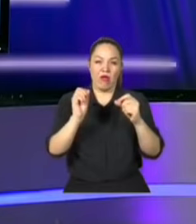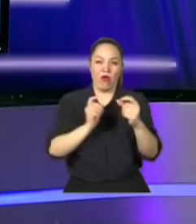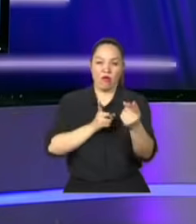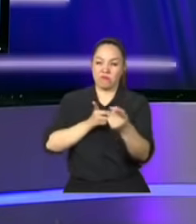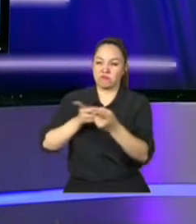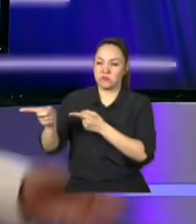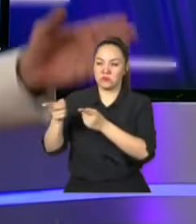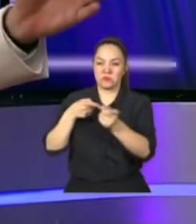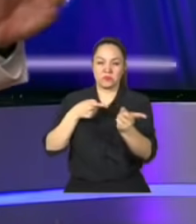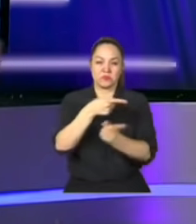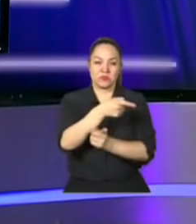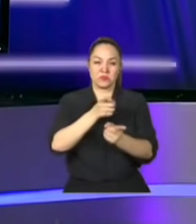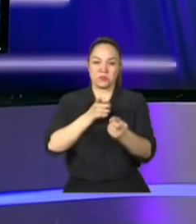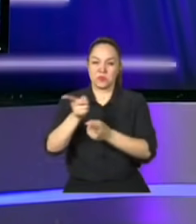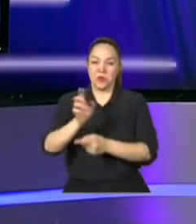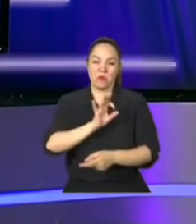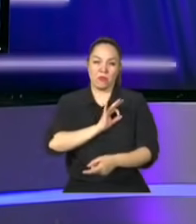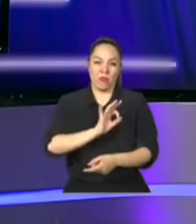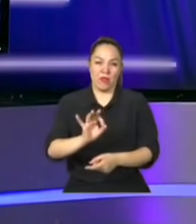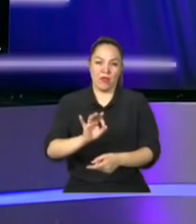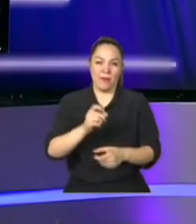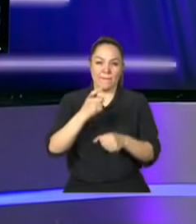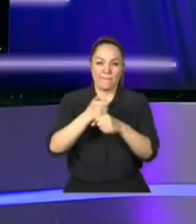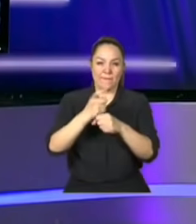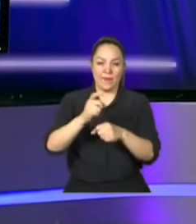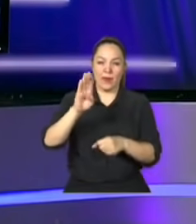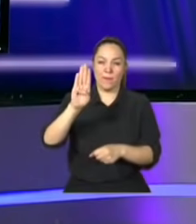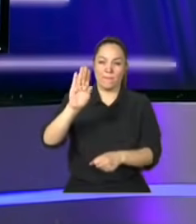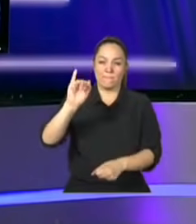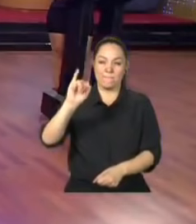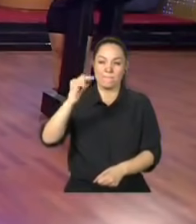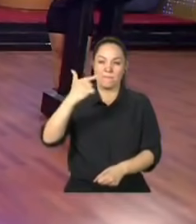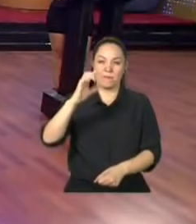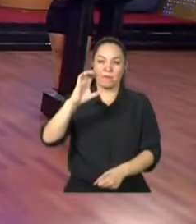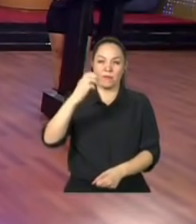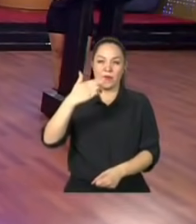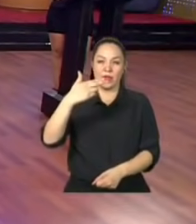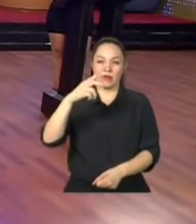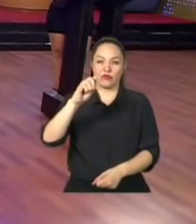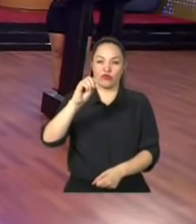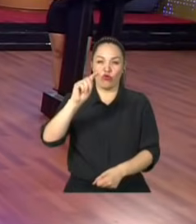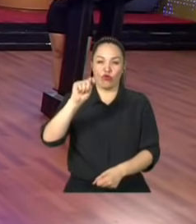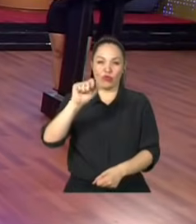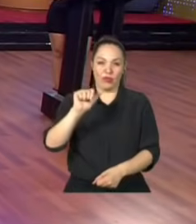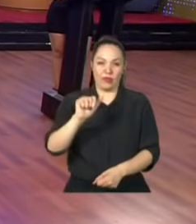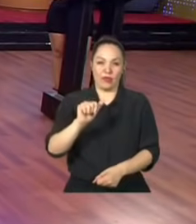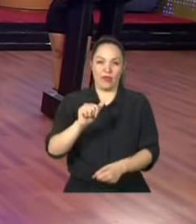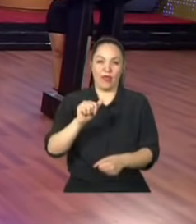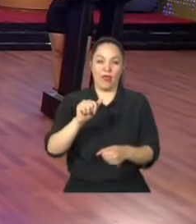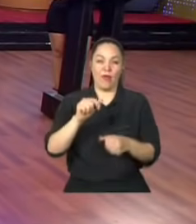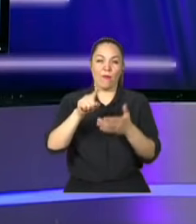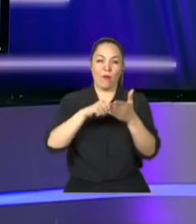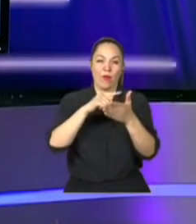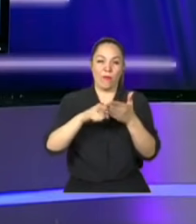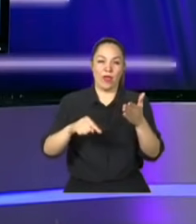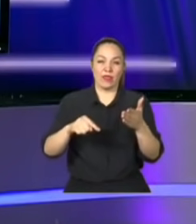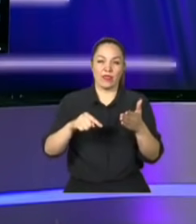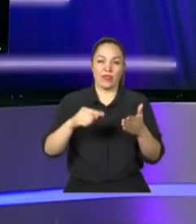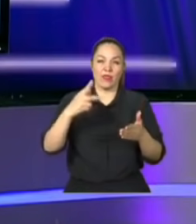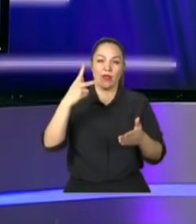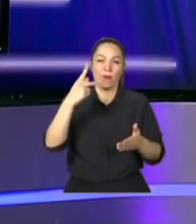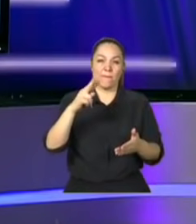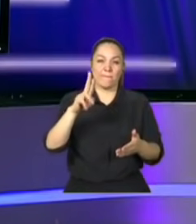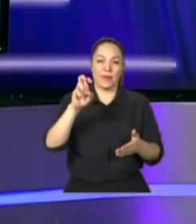tienen enfrente. Voy a empezar ahora con la Big Chota. 30 segundos. Mi punto es... Por el partido... Mi punto